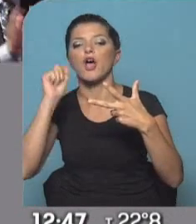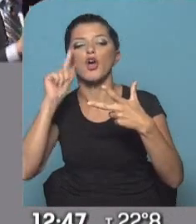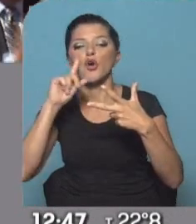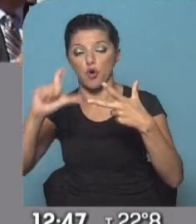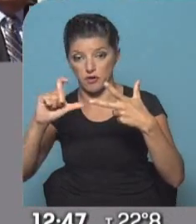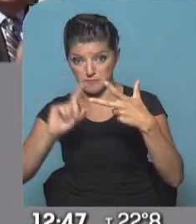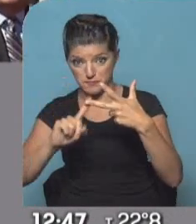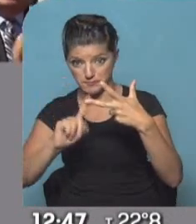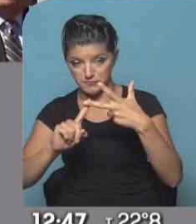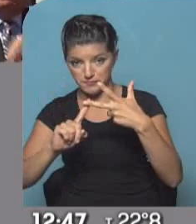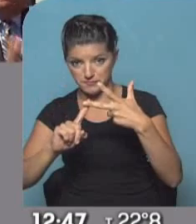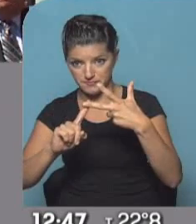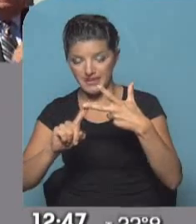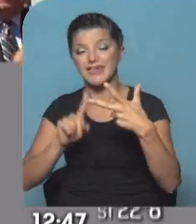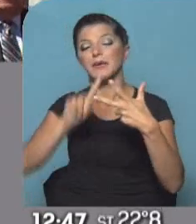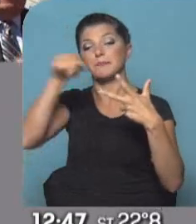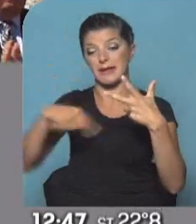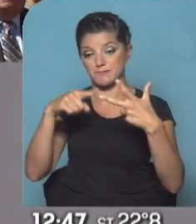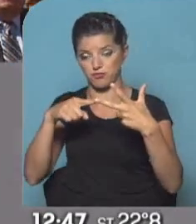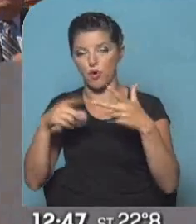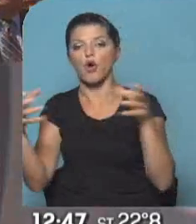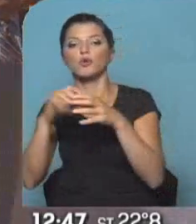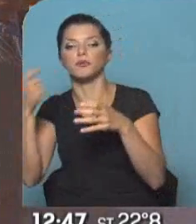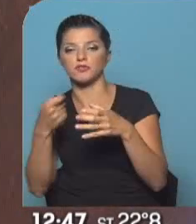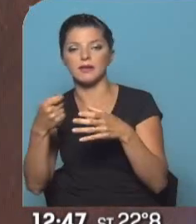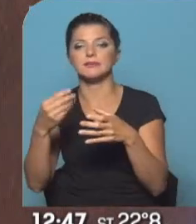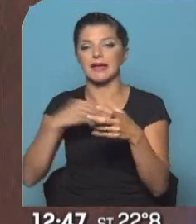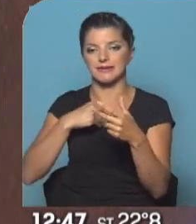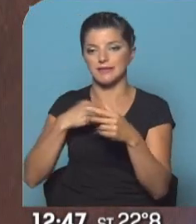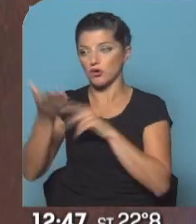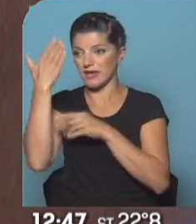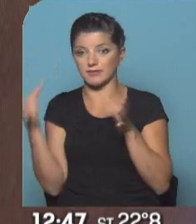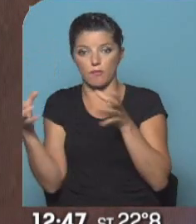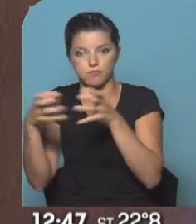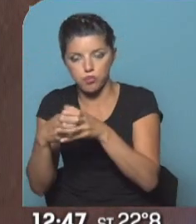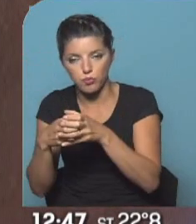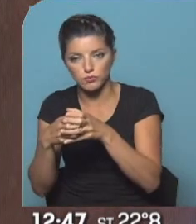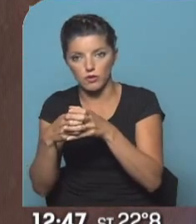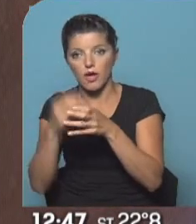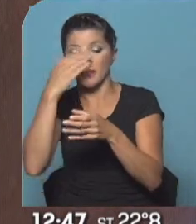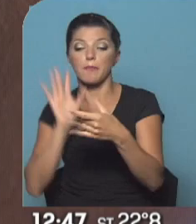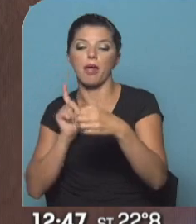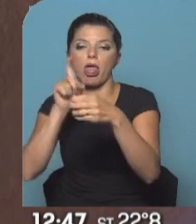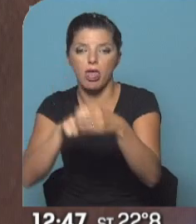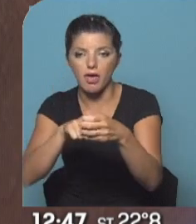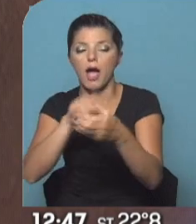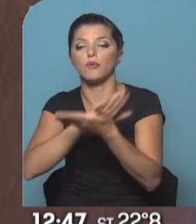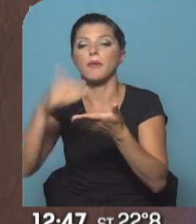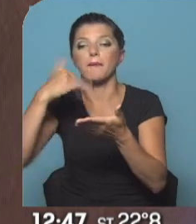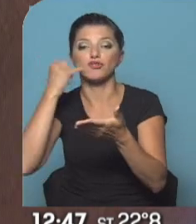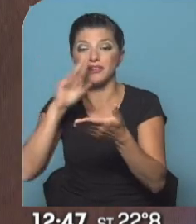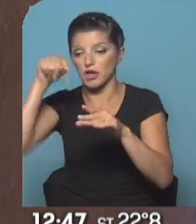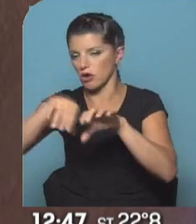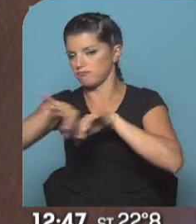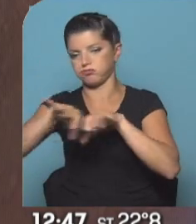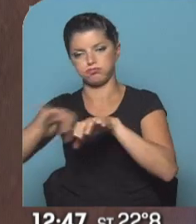principal separación. Partido Socialista, Democracia Cristiana, aquello que fue la Concertación, que luego estuvo en nueva mayoría y que hoy se aparta. Y